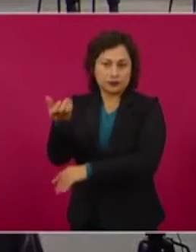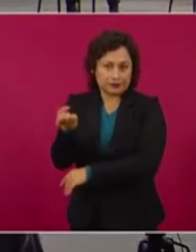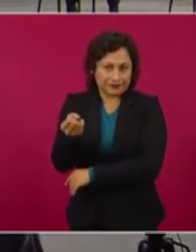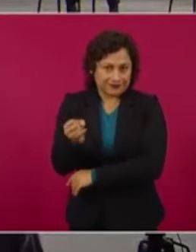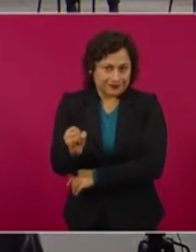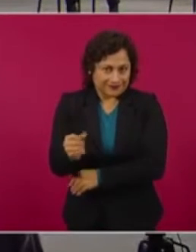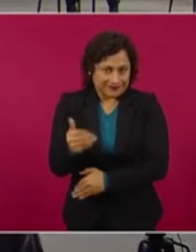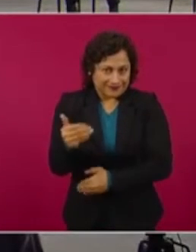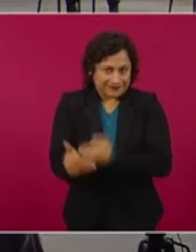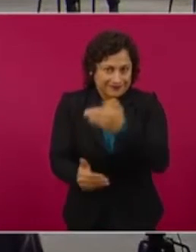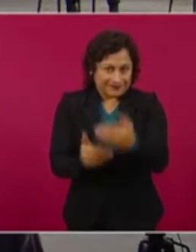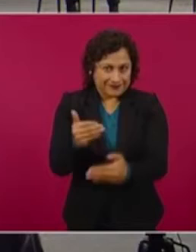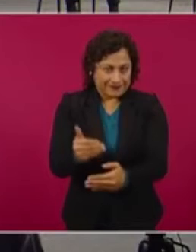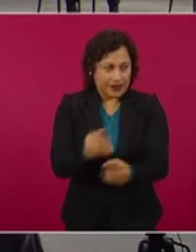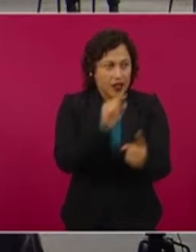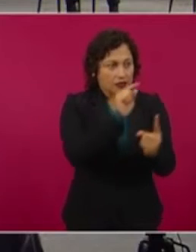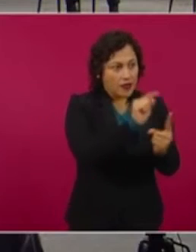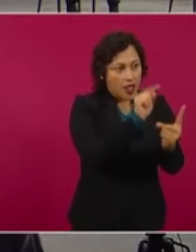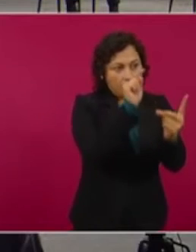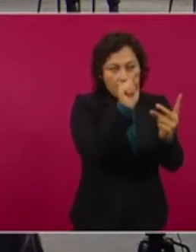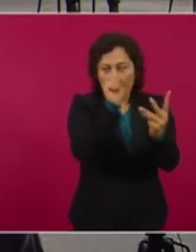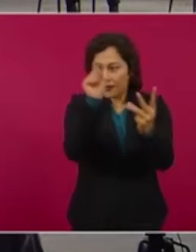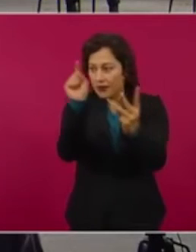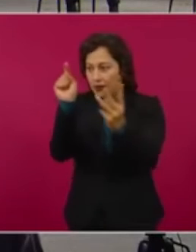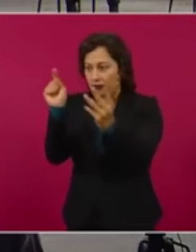en todo.